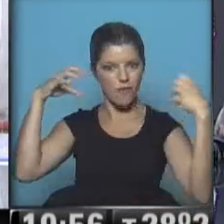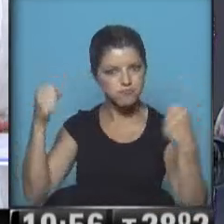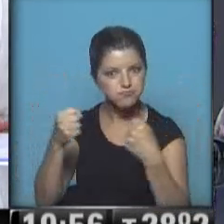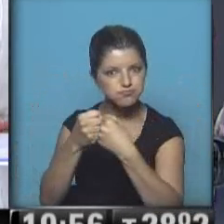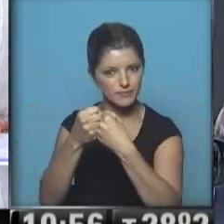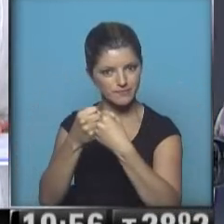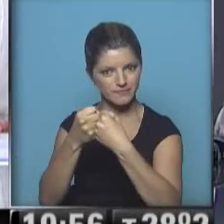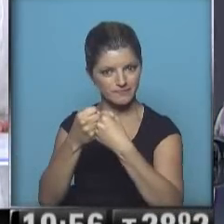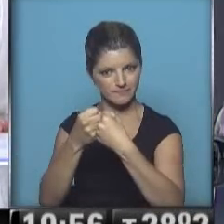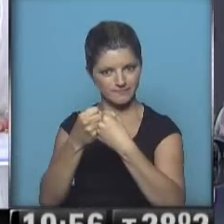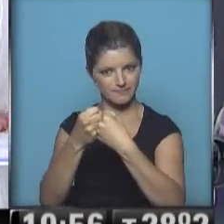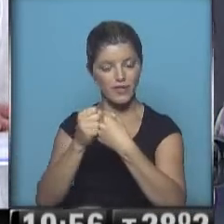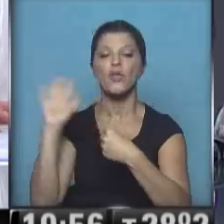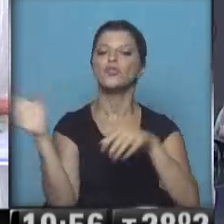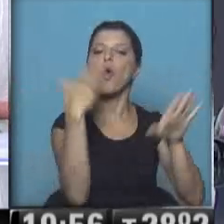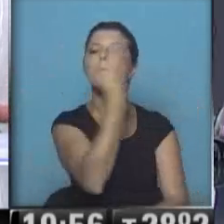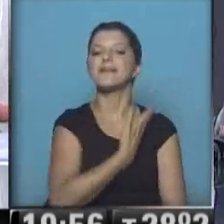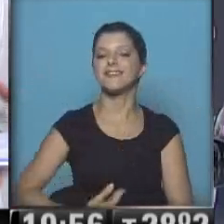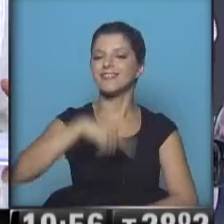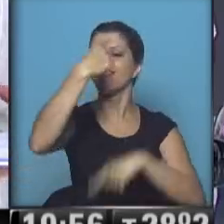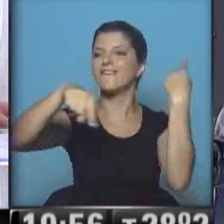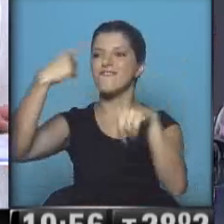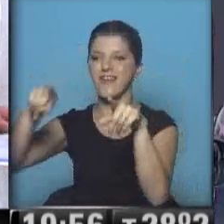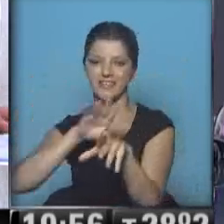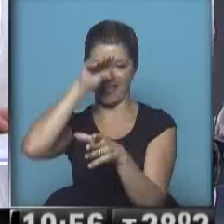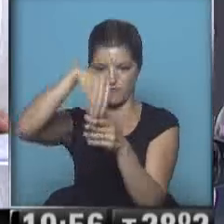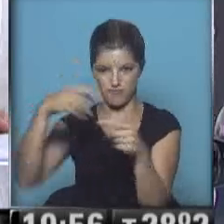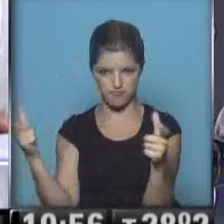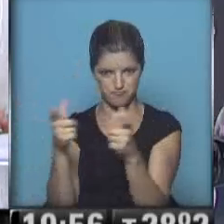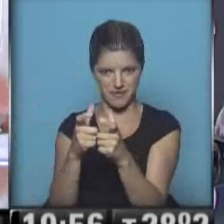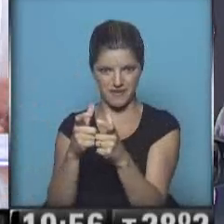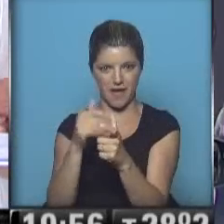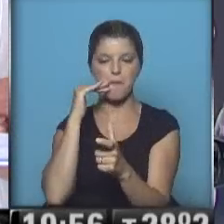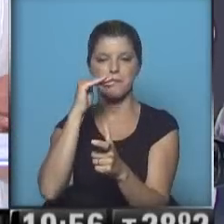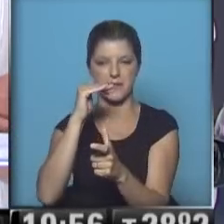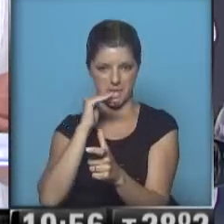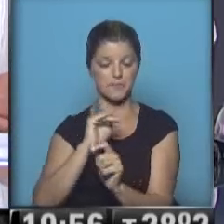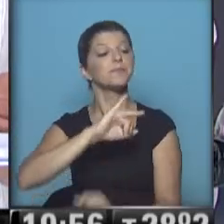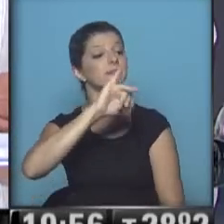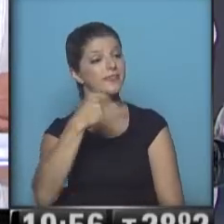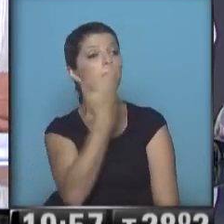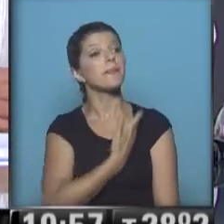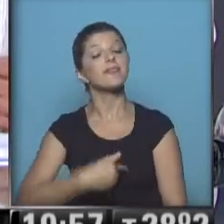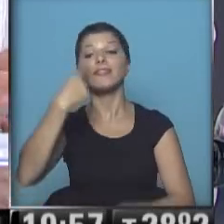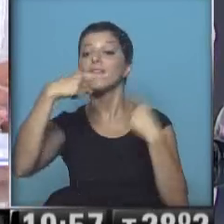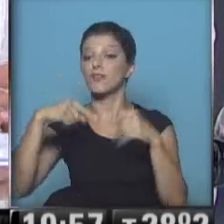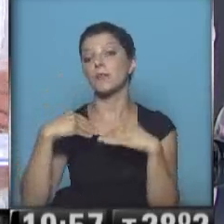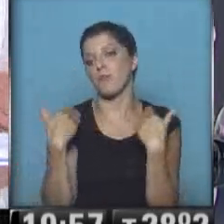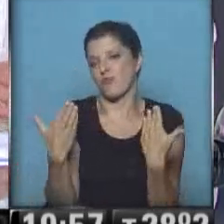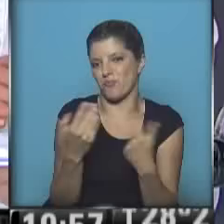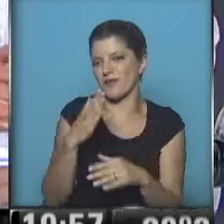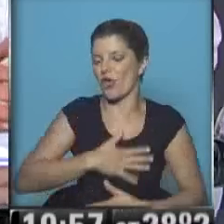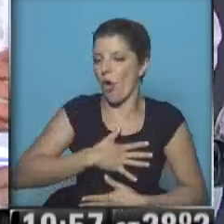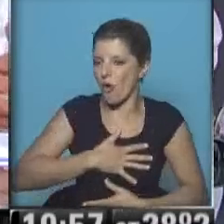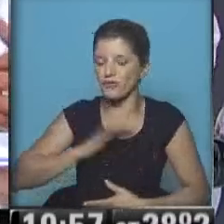gran repercusión entre los mandatarios que fueron los protagonistas de esta nueva cumbre. Así es, los mandatarios, por supuesto, celebraron